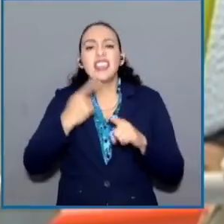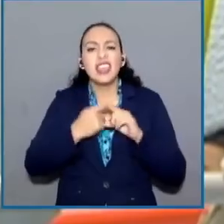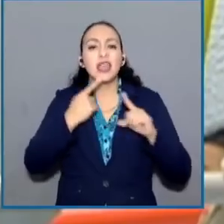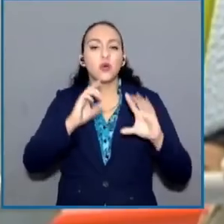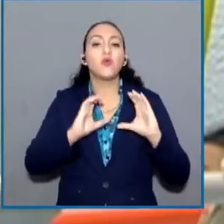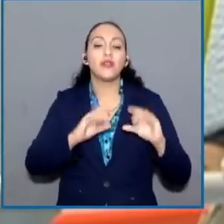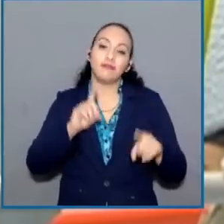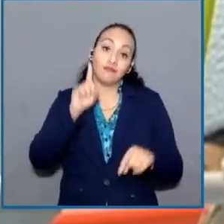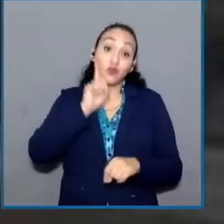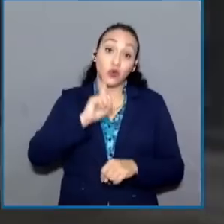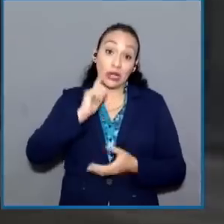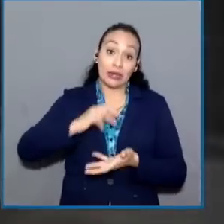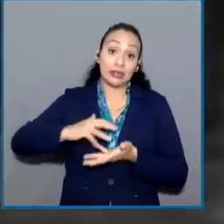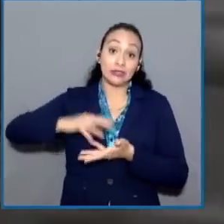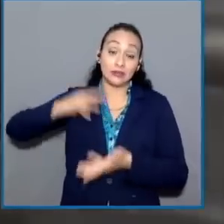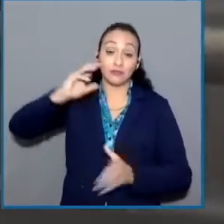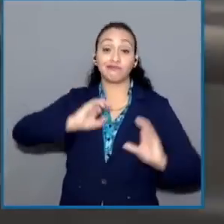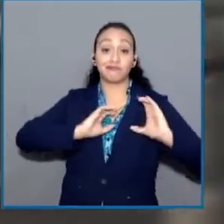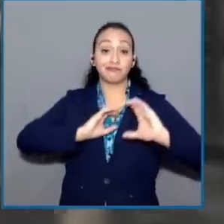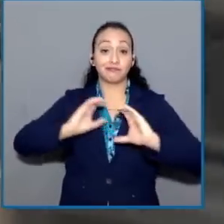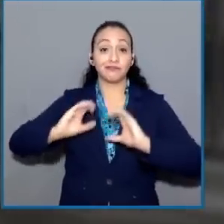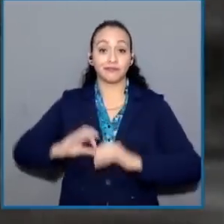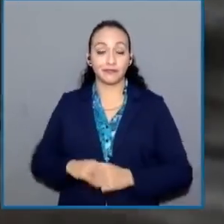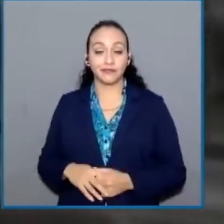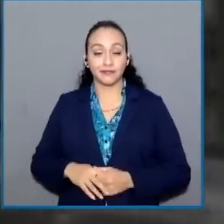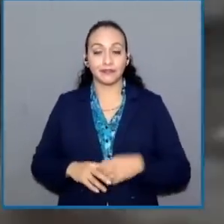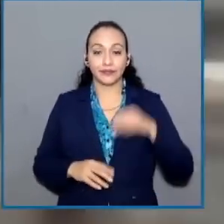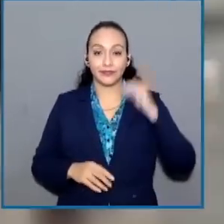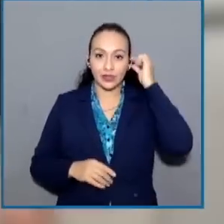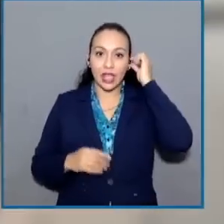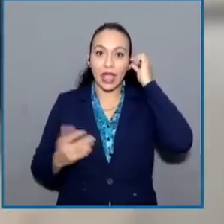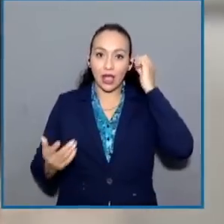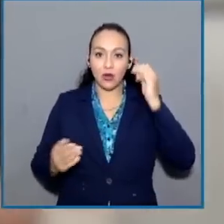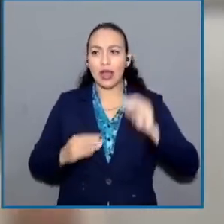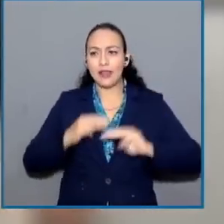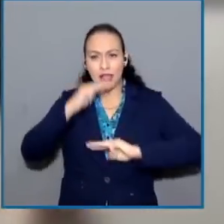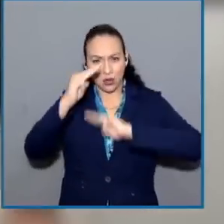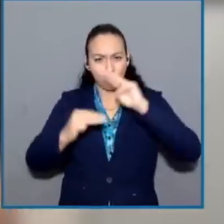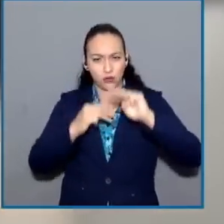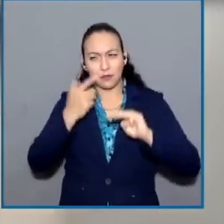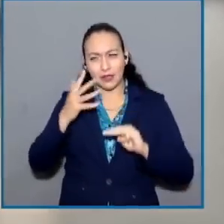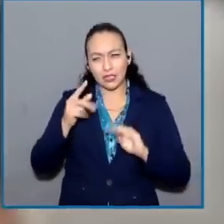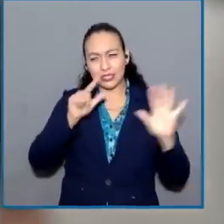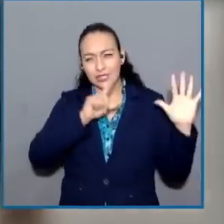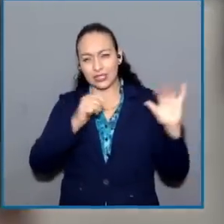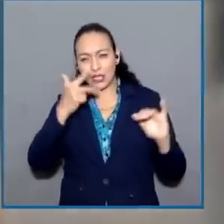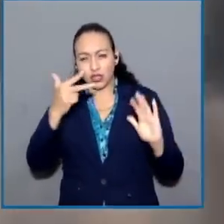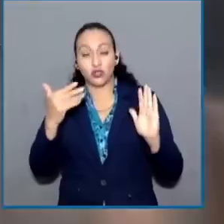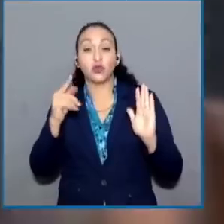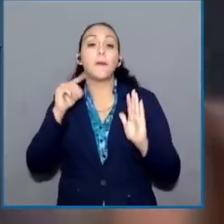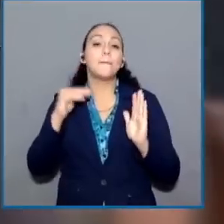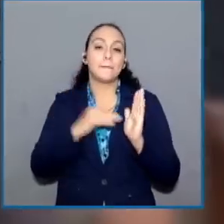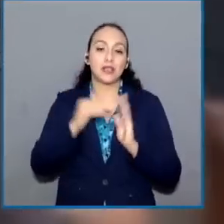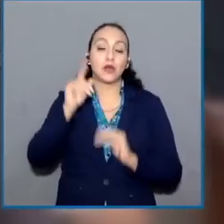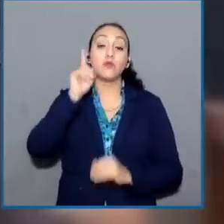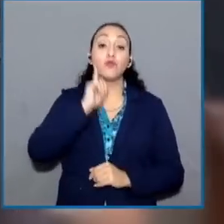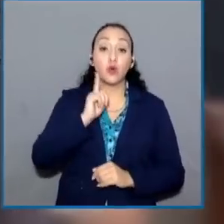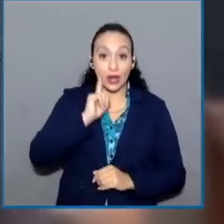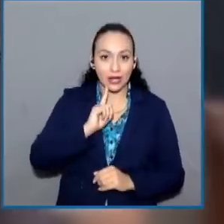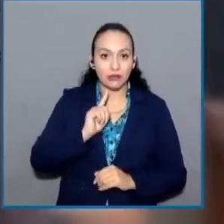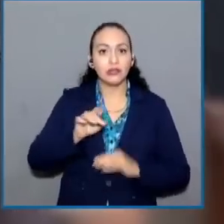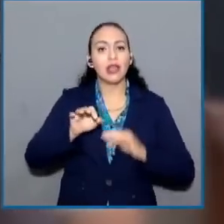país son mujeres. A nivel mundial se estima que 708 millones de mujeres están fuera de la fuerza laboral debido